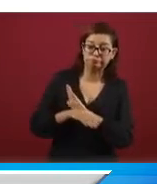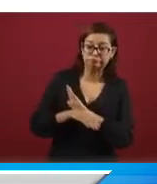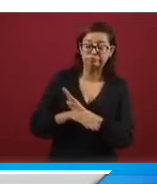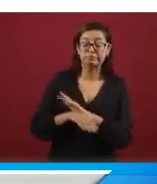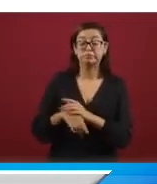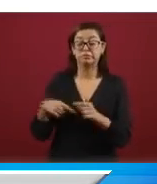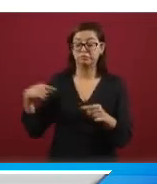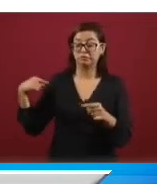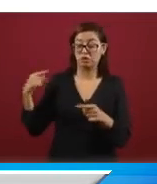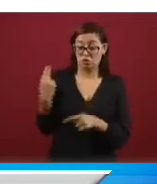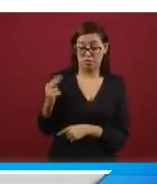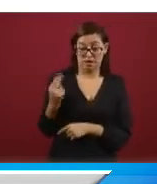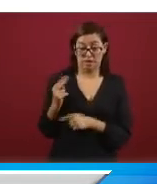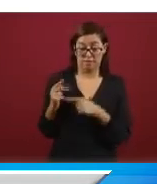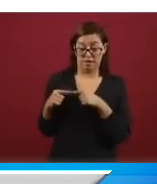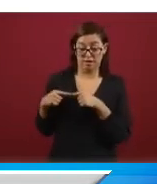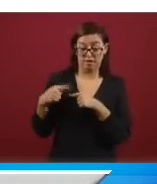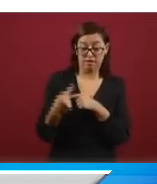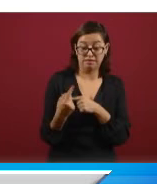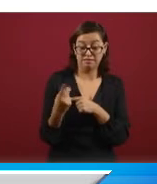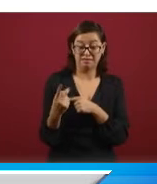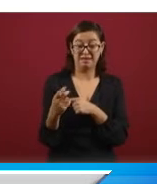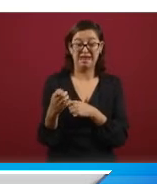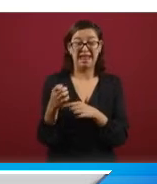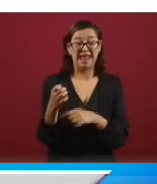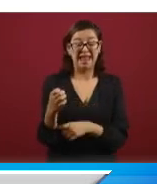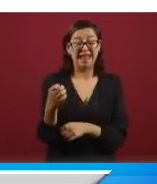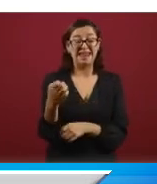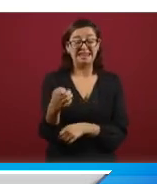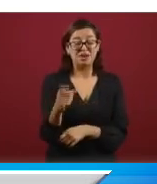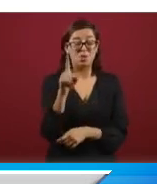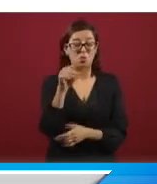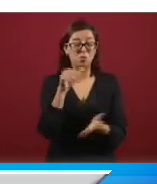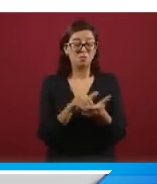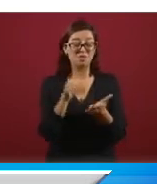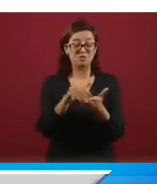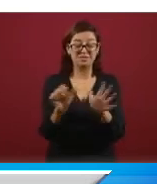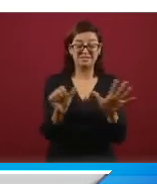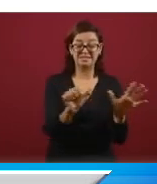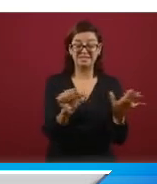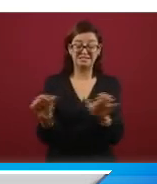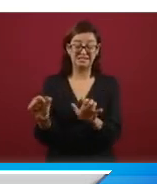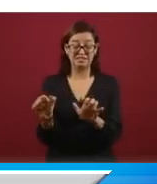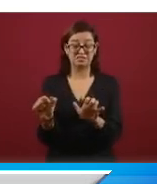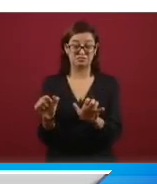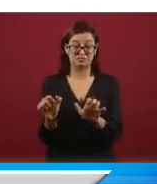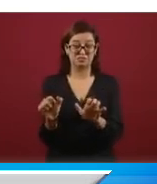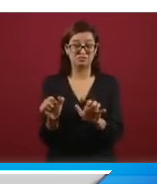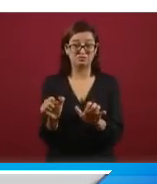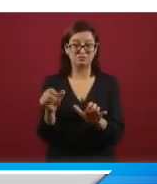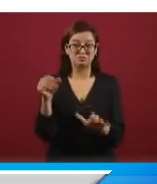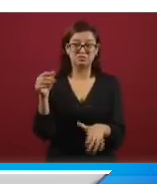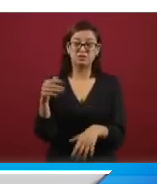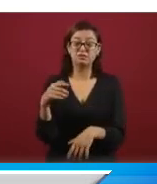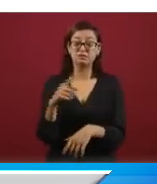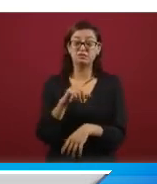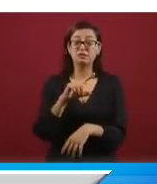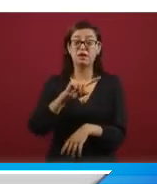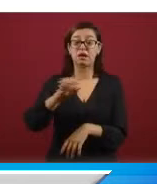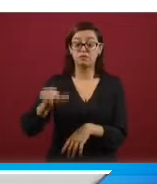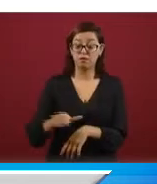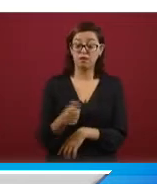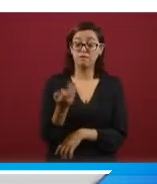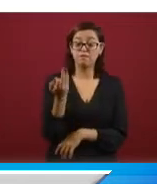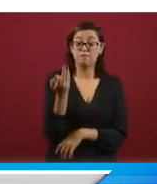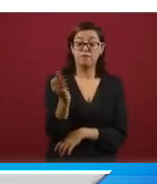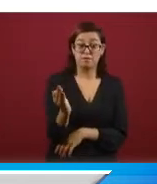1.800.000 barriles diarios. A finales de año entrarán en operación 5 pozos de Ixachi, que es el pozo más importante de los campos que se están